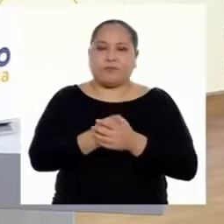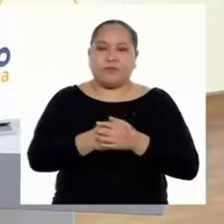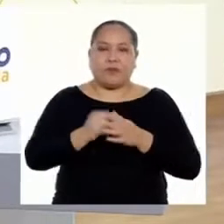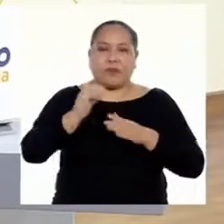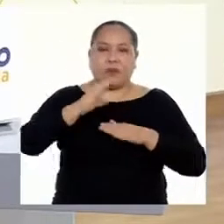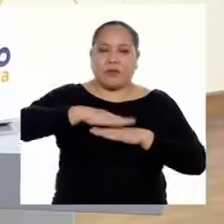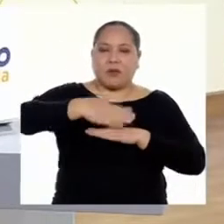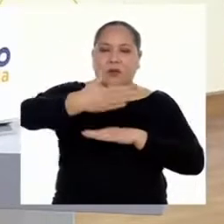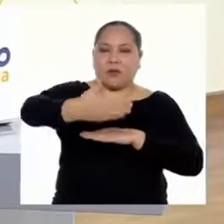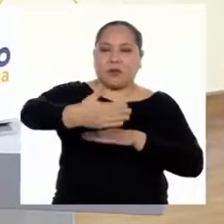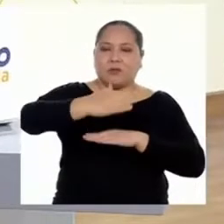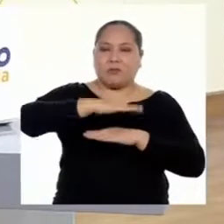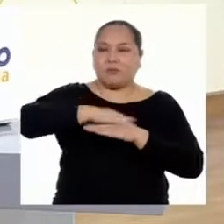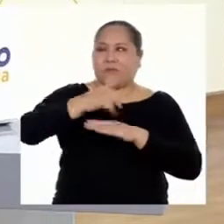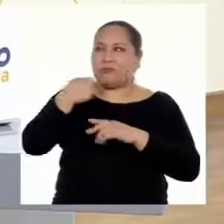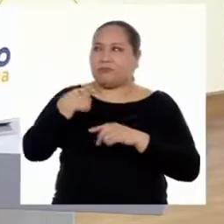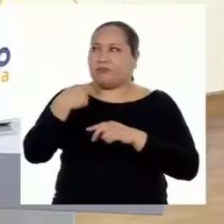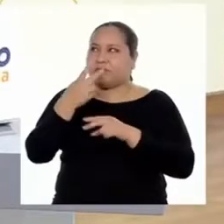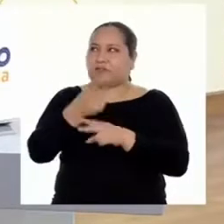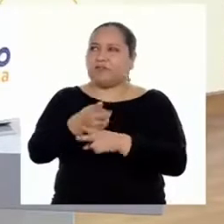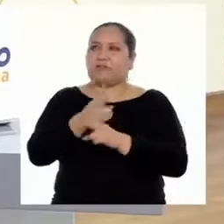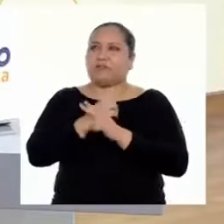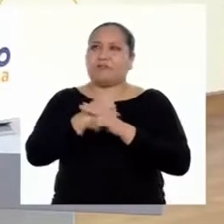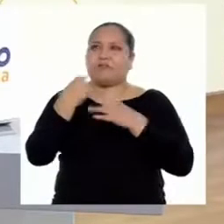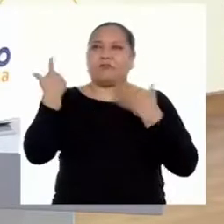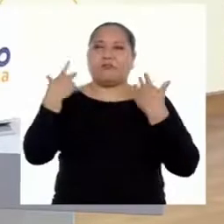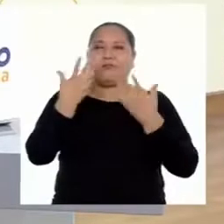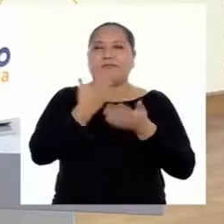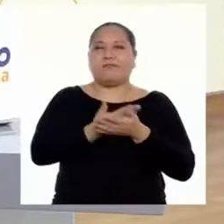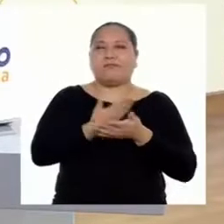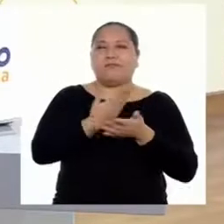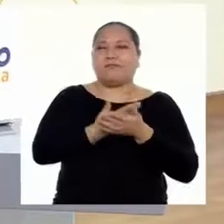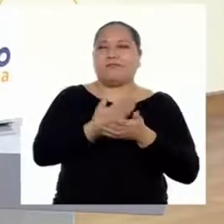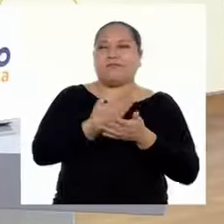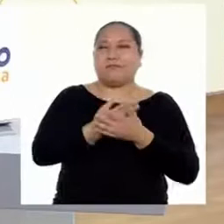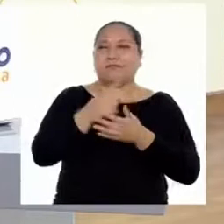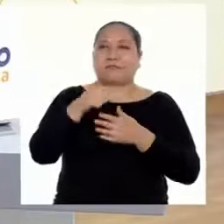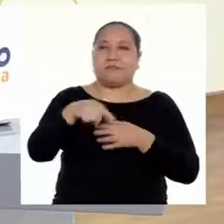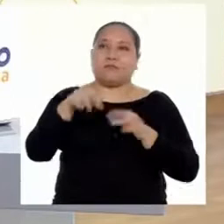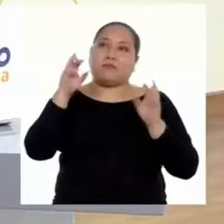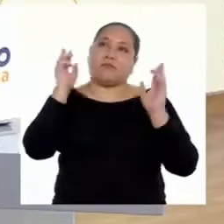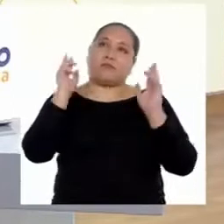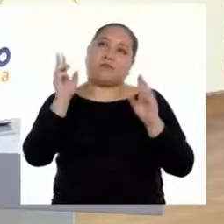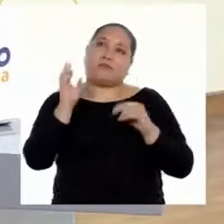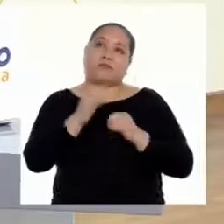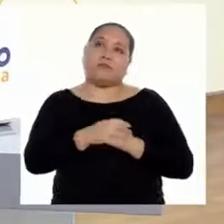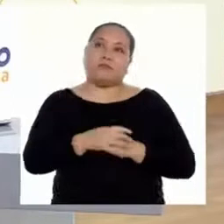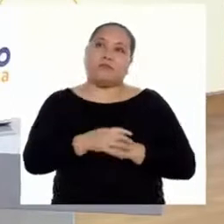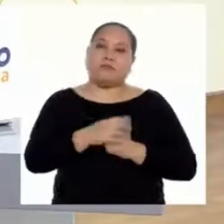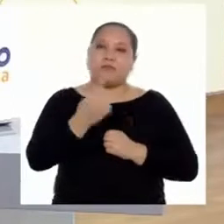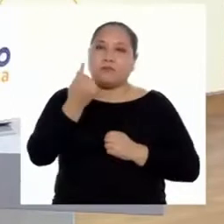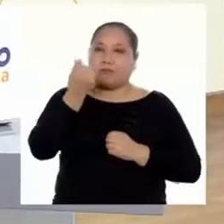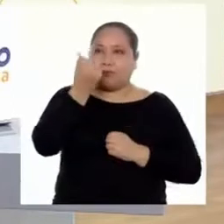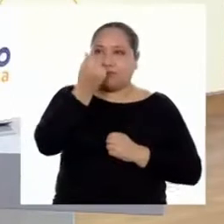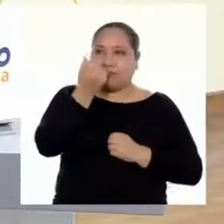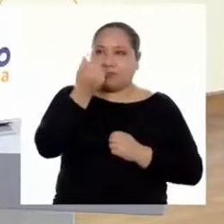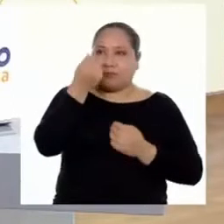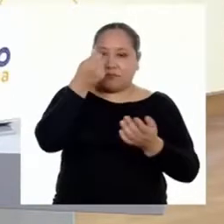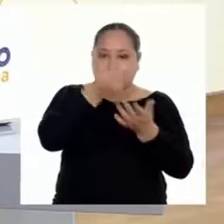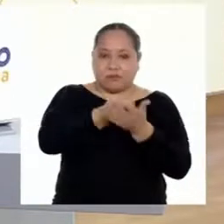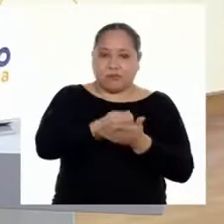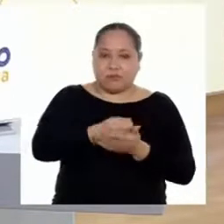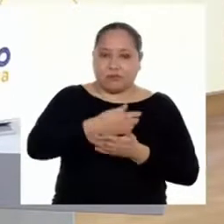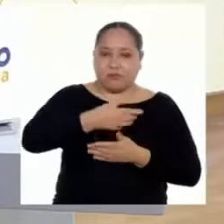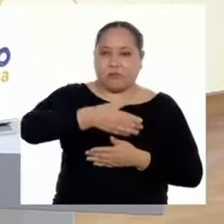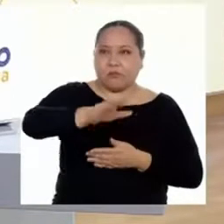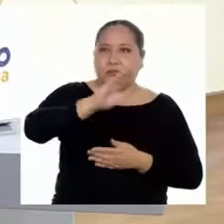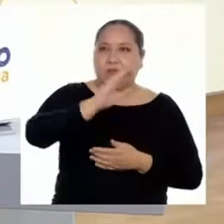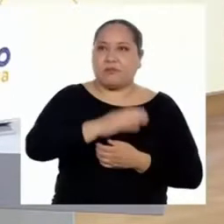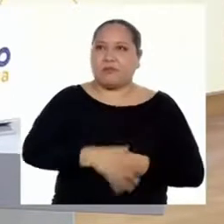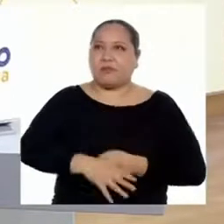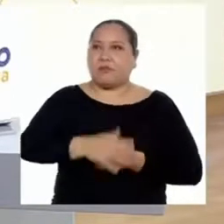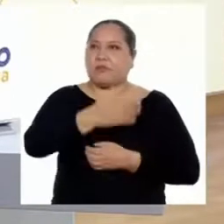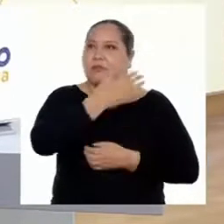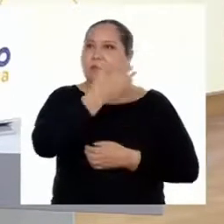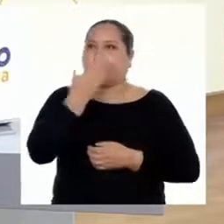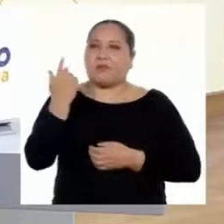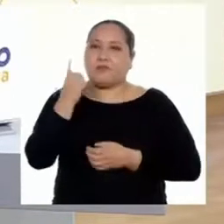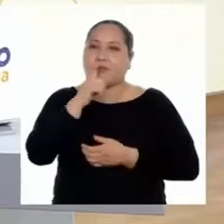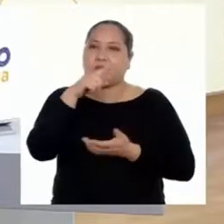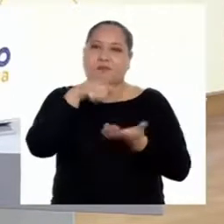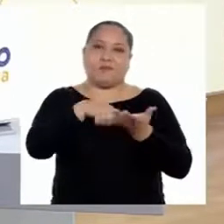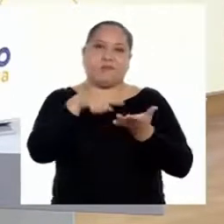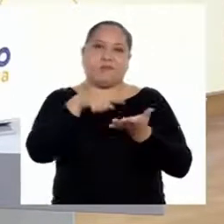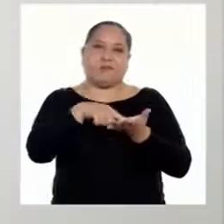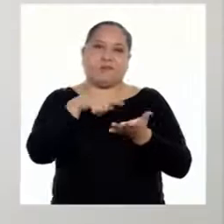había pensado sacar con un préstamo, porque ya comprobé que, por suerte, cuento con el efectivo para pagar de frente. Y es mejor